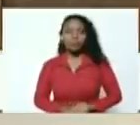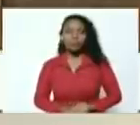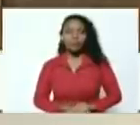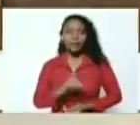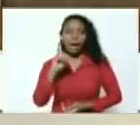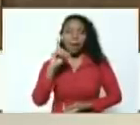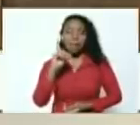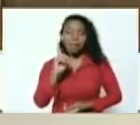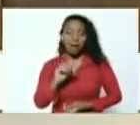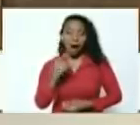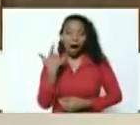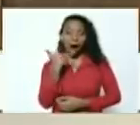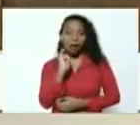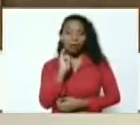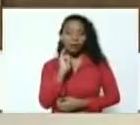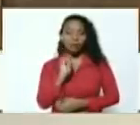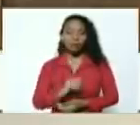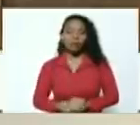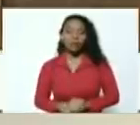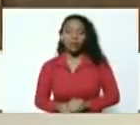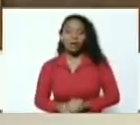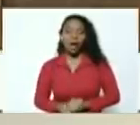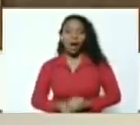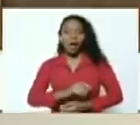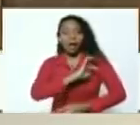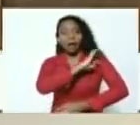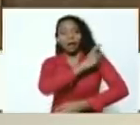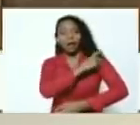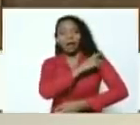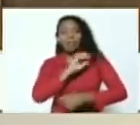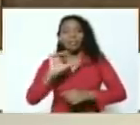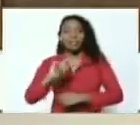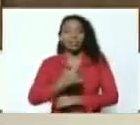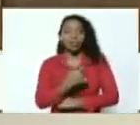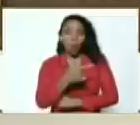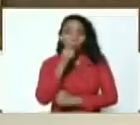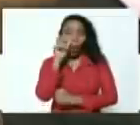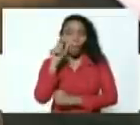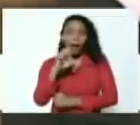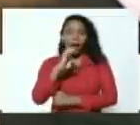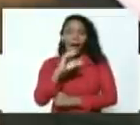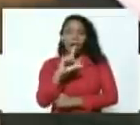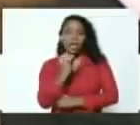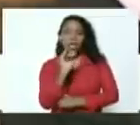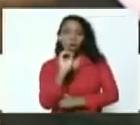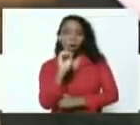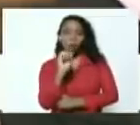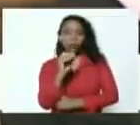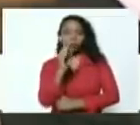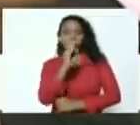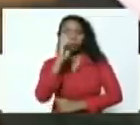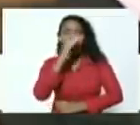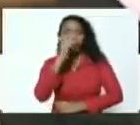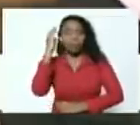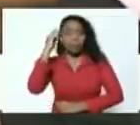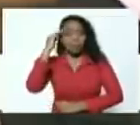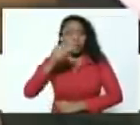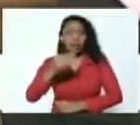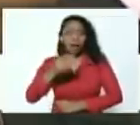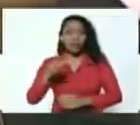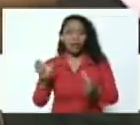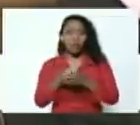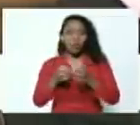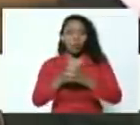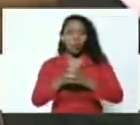También se encuentra el general de división Elio Estrada Paredes, comandante general del Cuerpo de